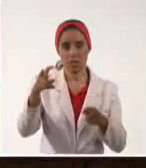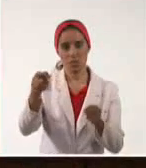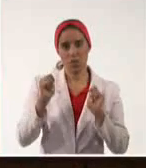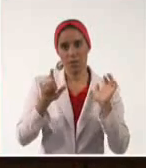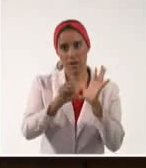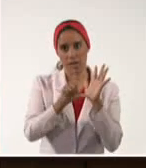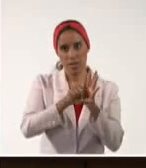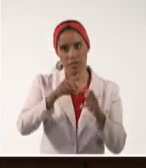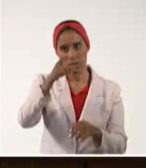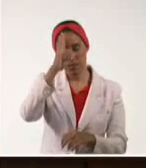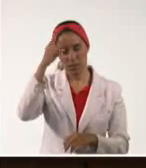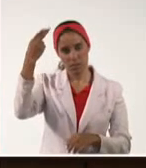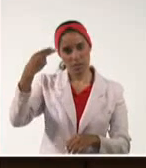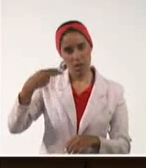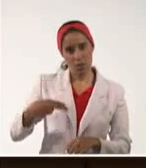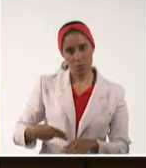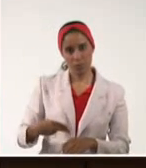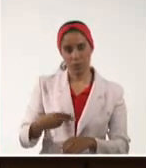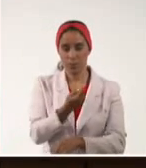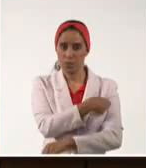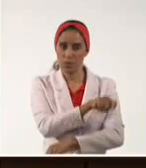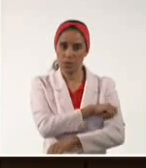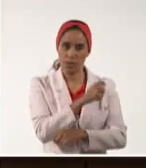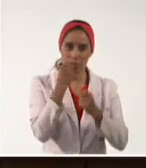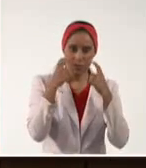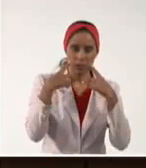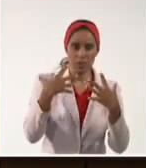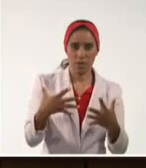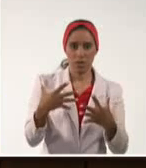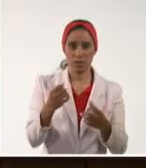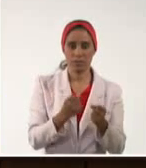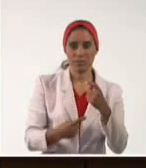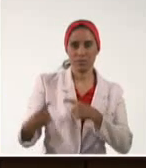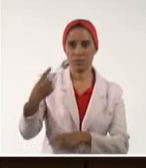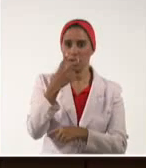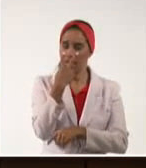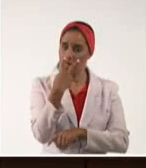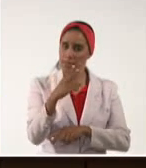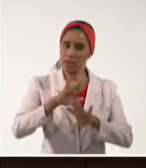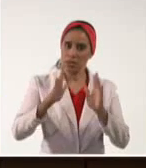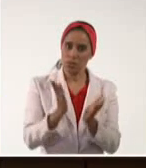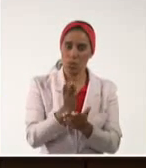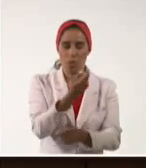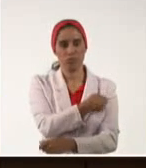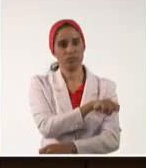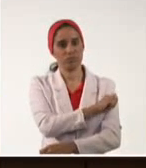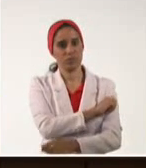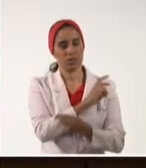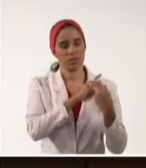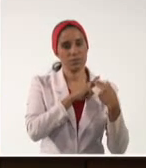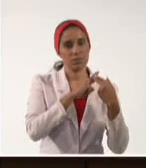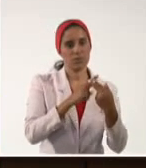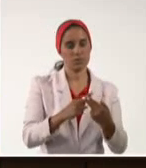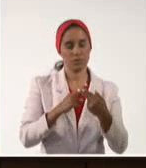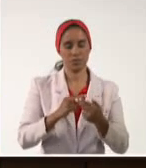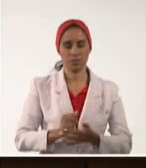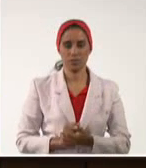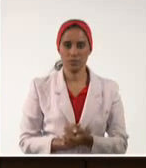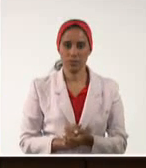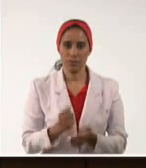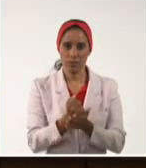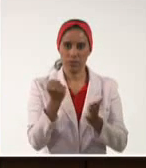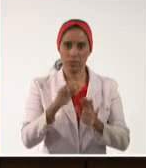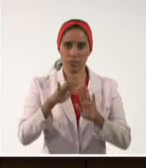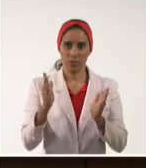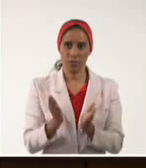Pública, que ratifica el principio de una salud y la responsabilidad del Estado de garantizar su acceso, así como la